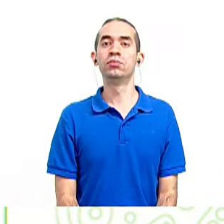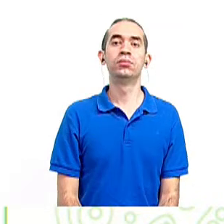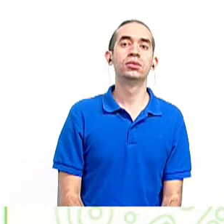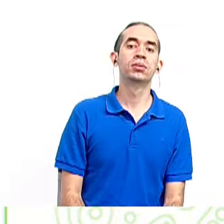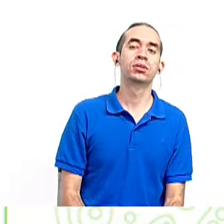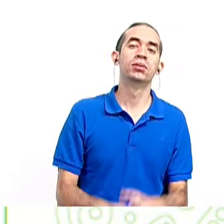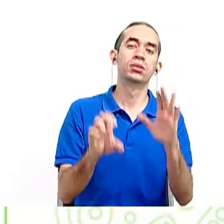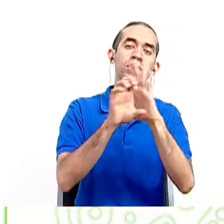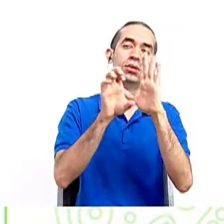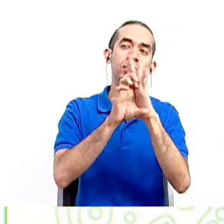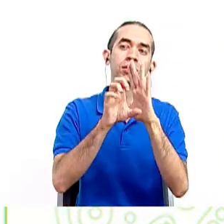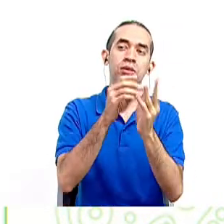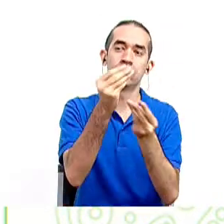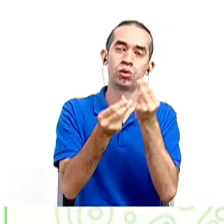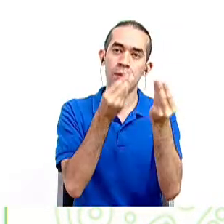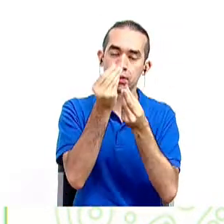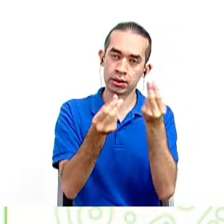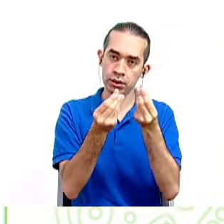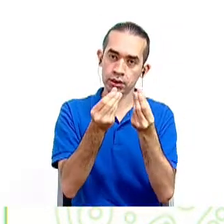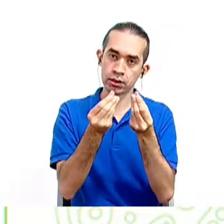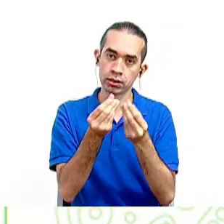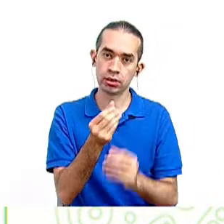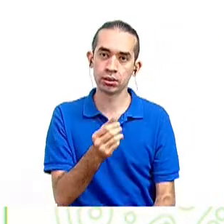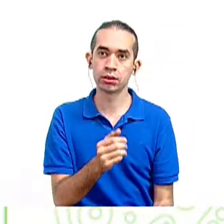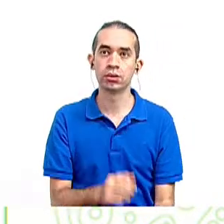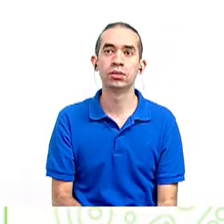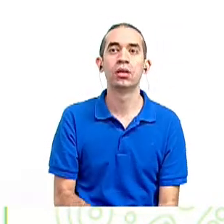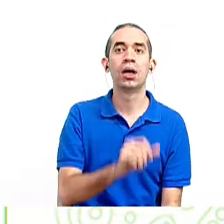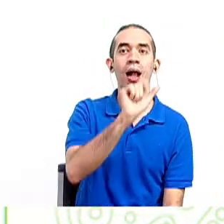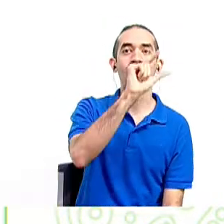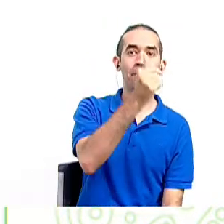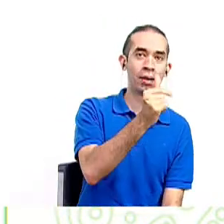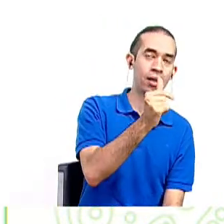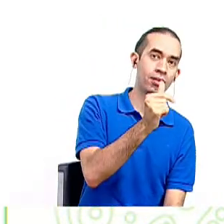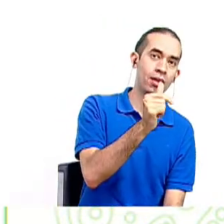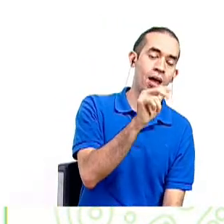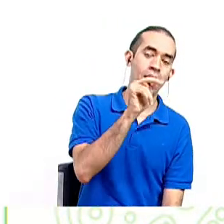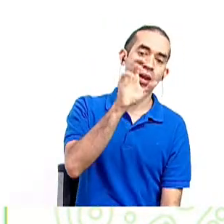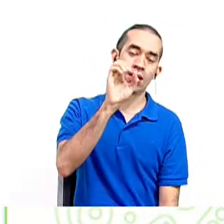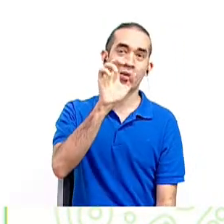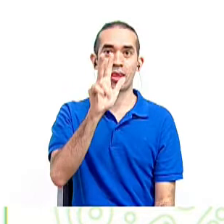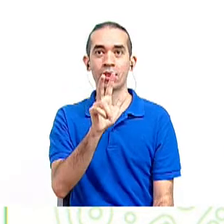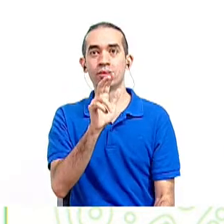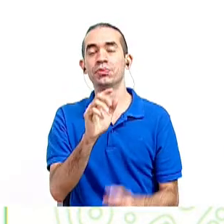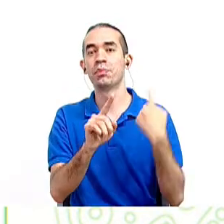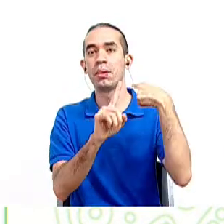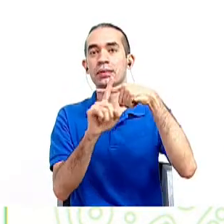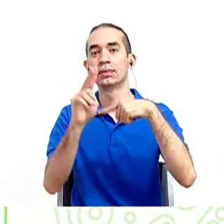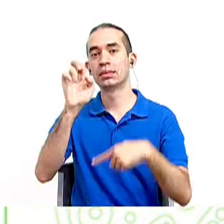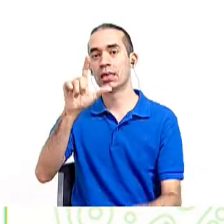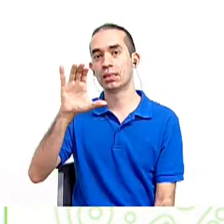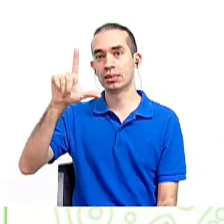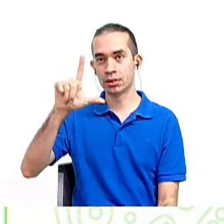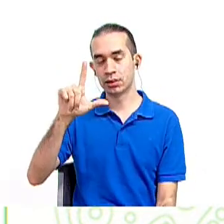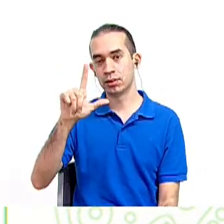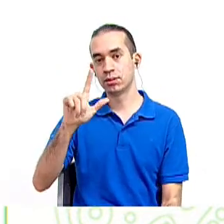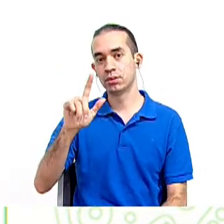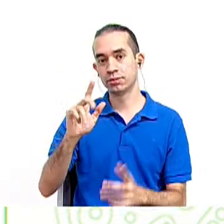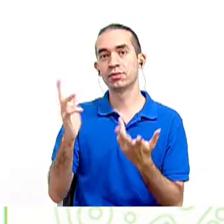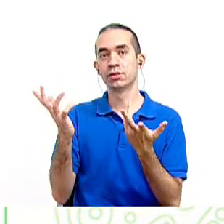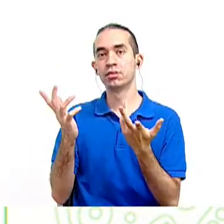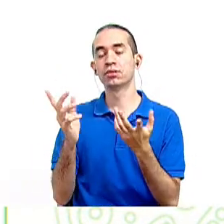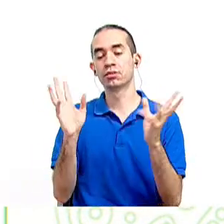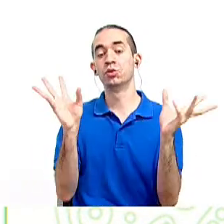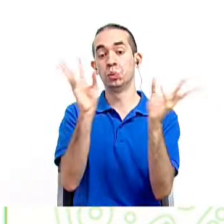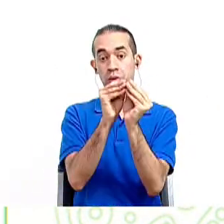Si yo tengo esta sustancia que se llama nitrato de plata y la logro combinar con cloruro de sodio, algo muy